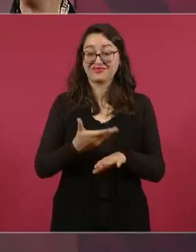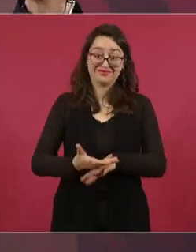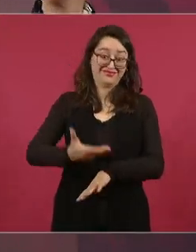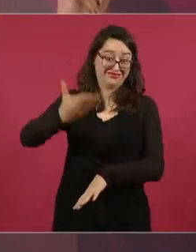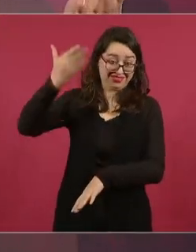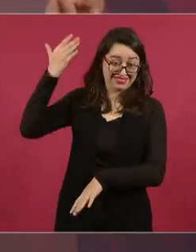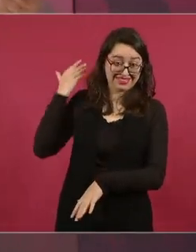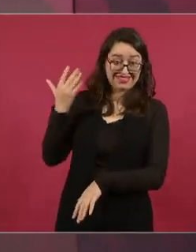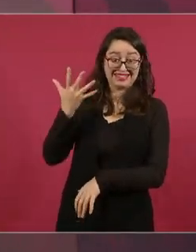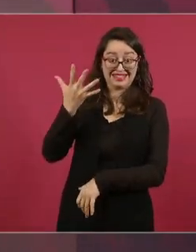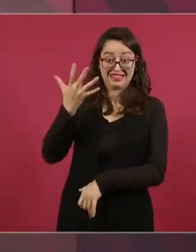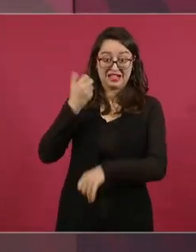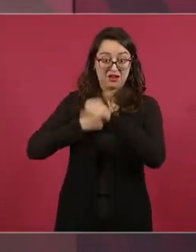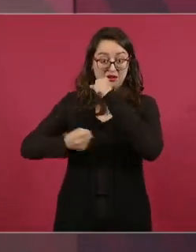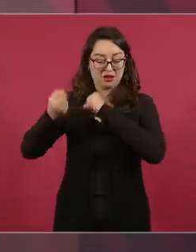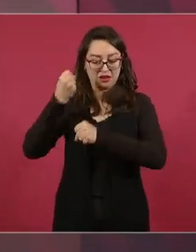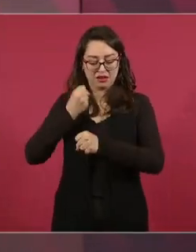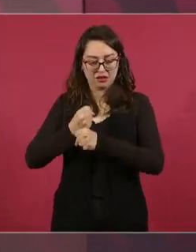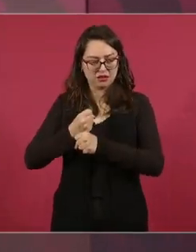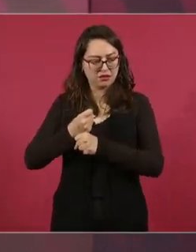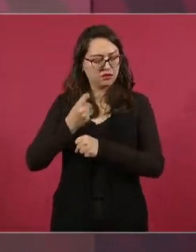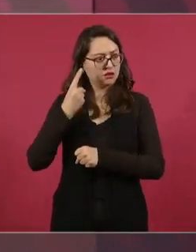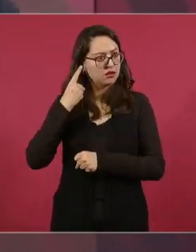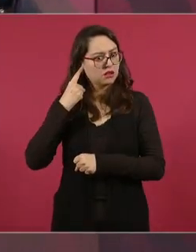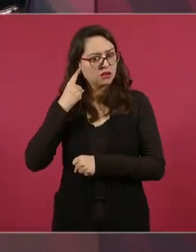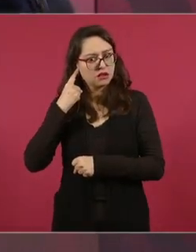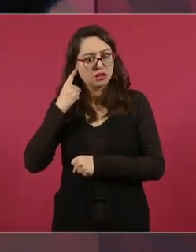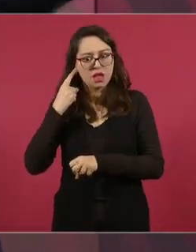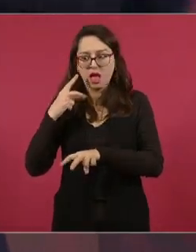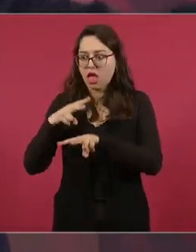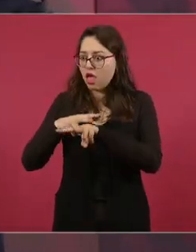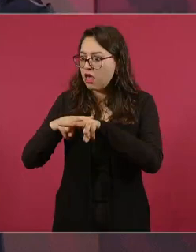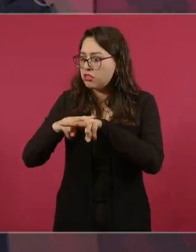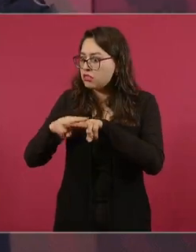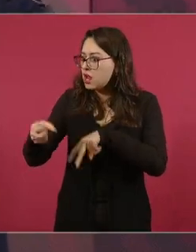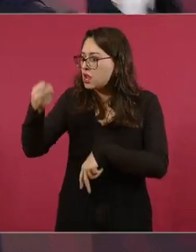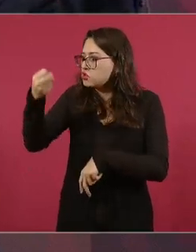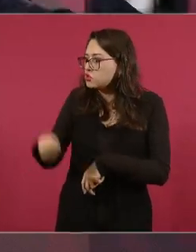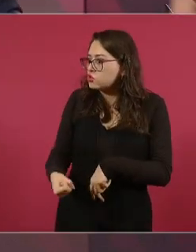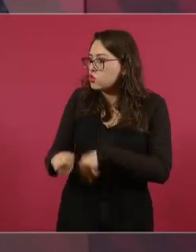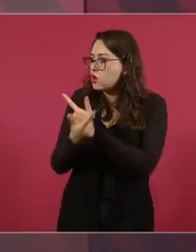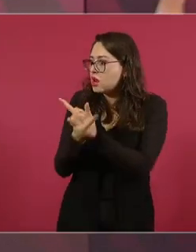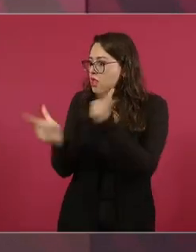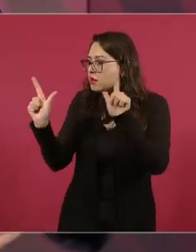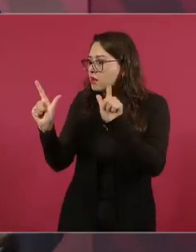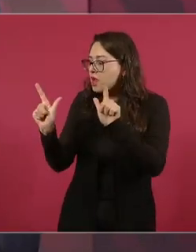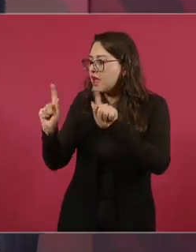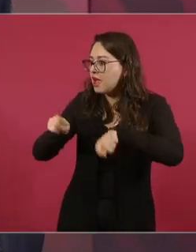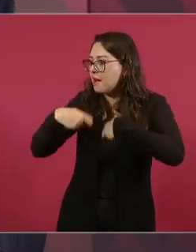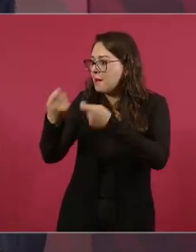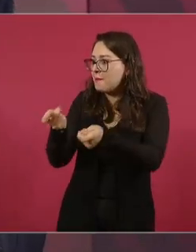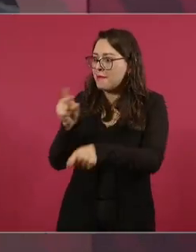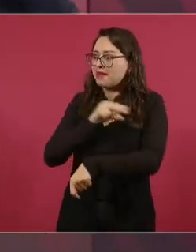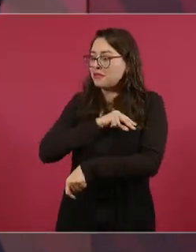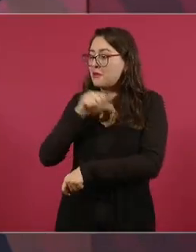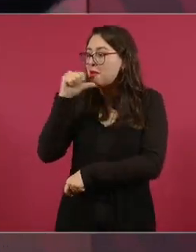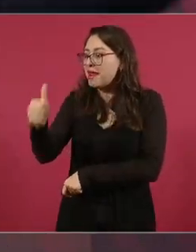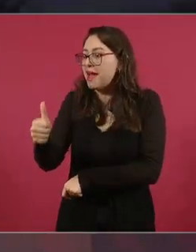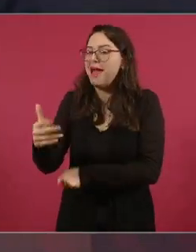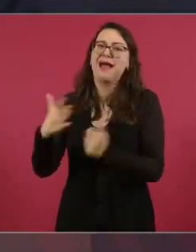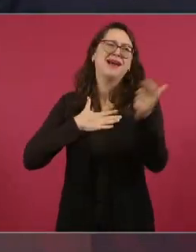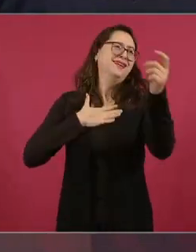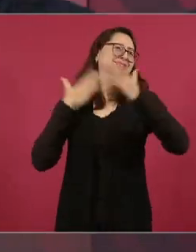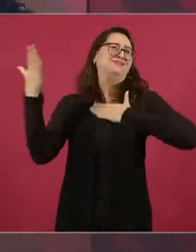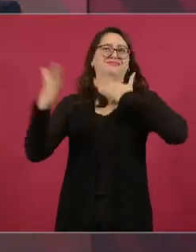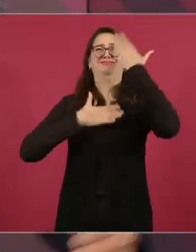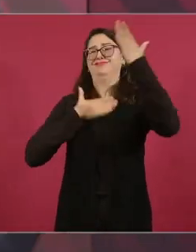ni el tren del Istmo ni el tren del sureste, me puse feliz, pues por eso es